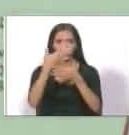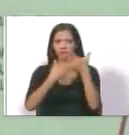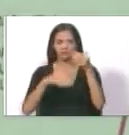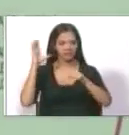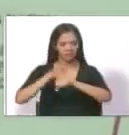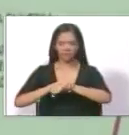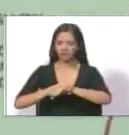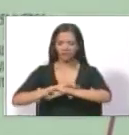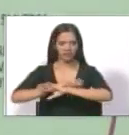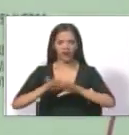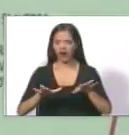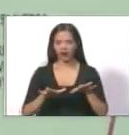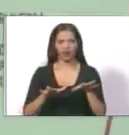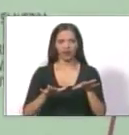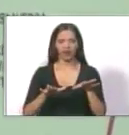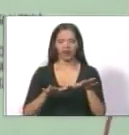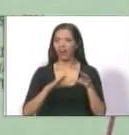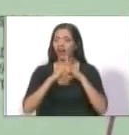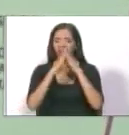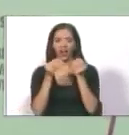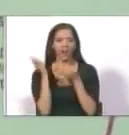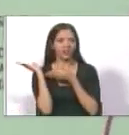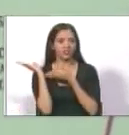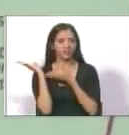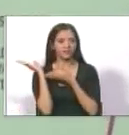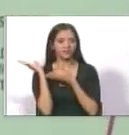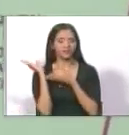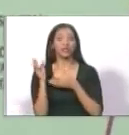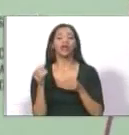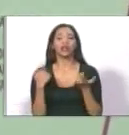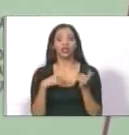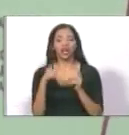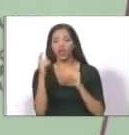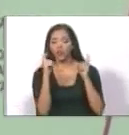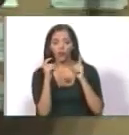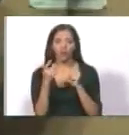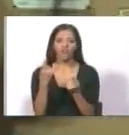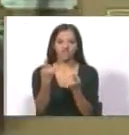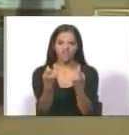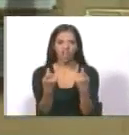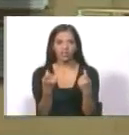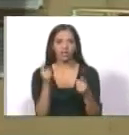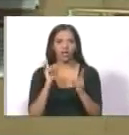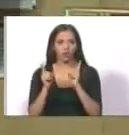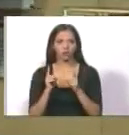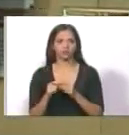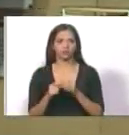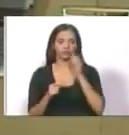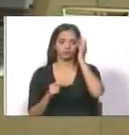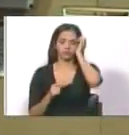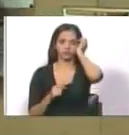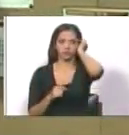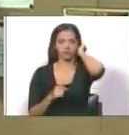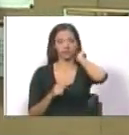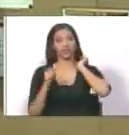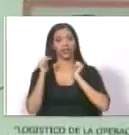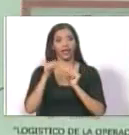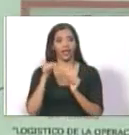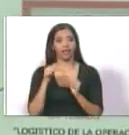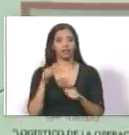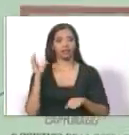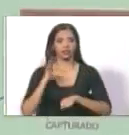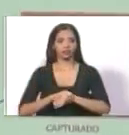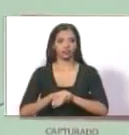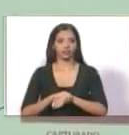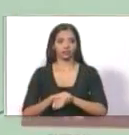capturados. Todos los que están aquí, excepto los que yo le diga que están andando por fuera. Este está capturado.